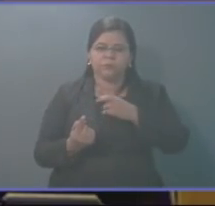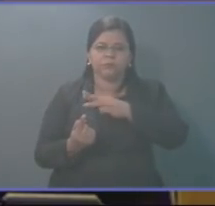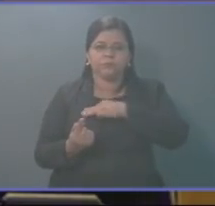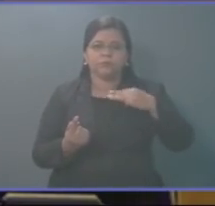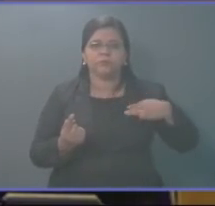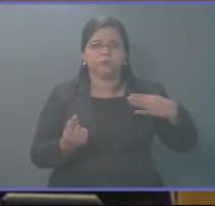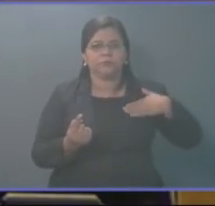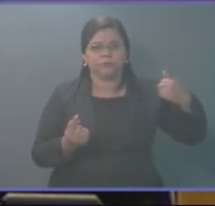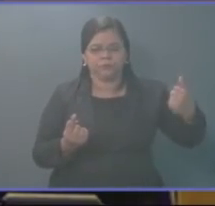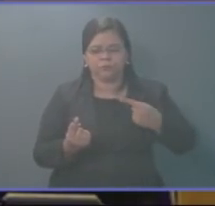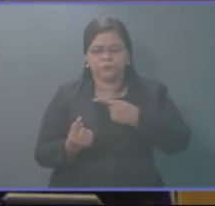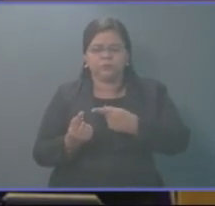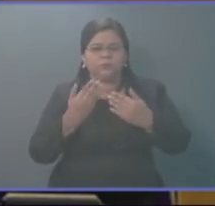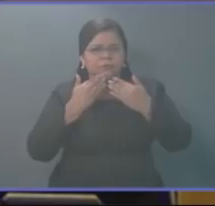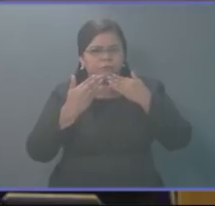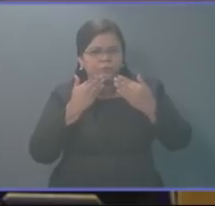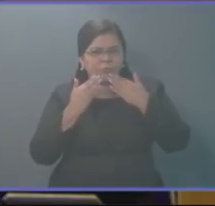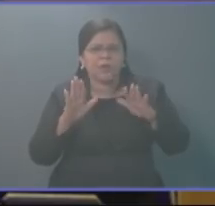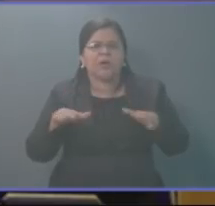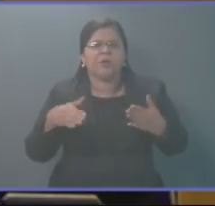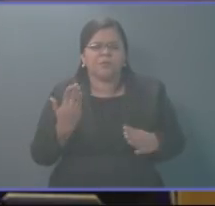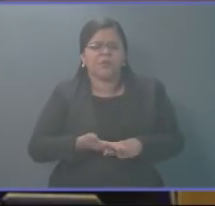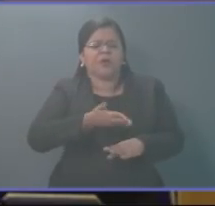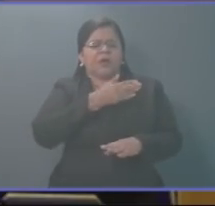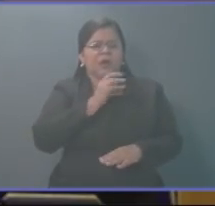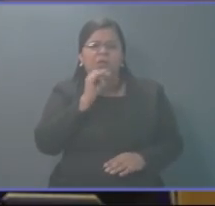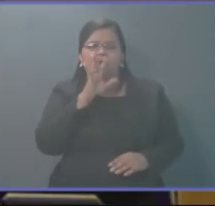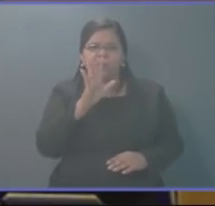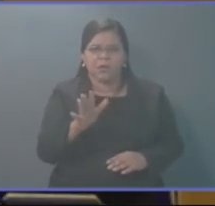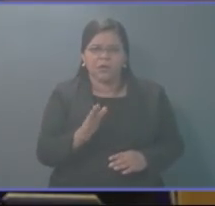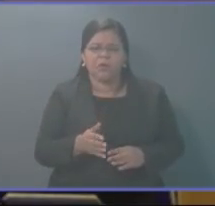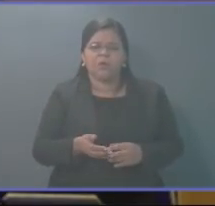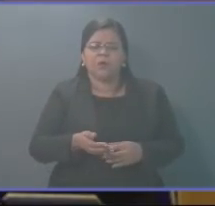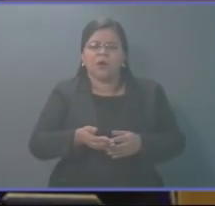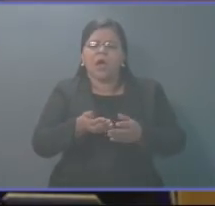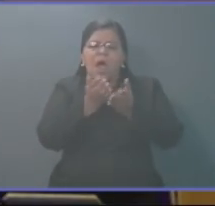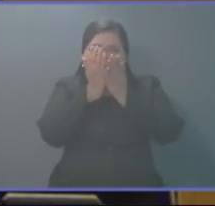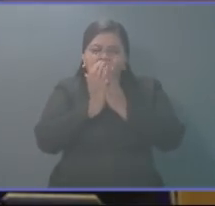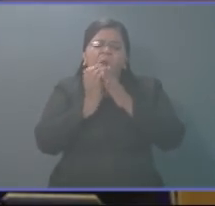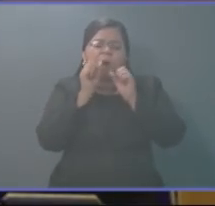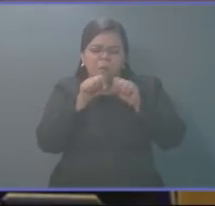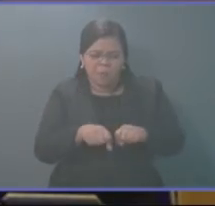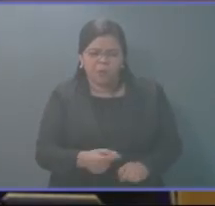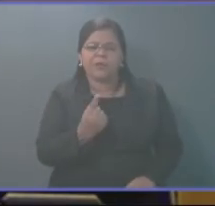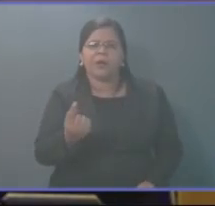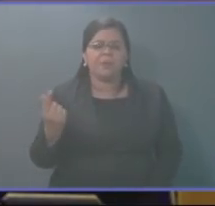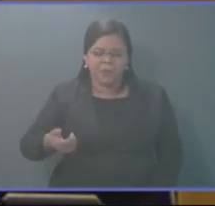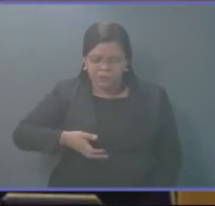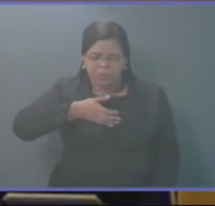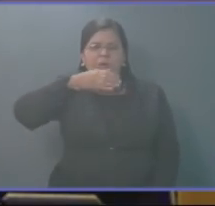los motivos para afirmar públicamente que la calidad del agua proveída por ANDA es apta para el consumo humano.